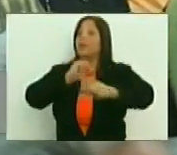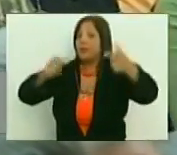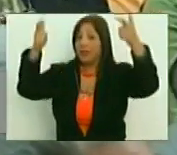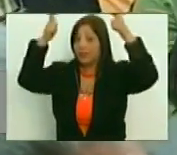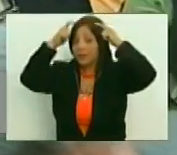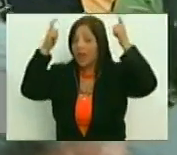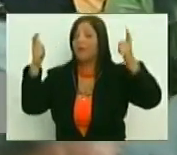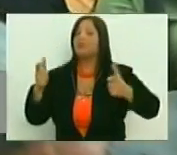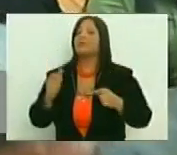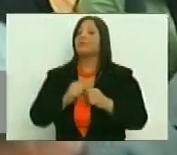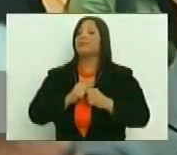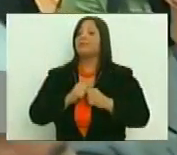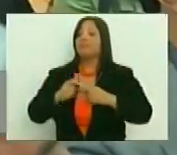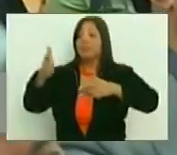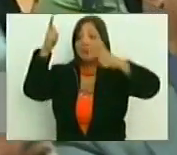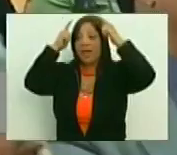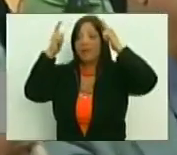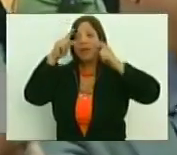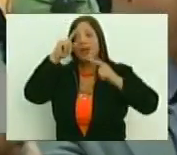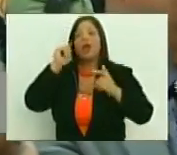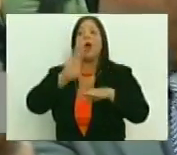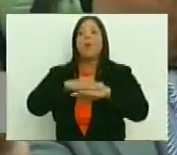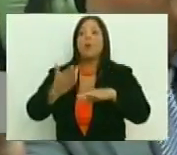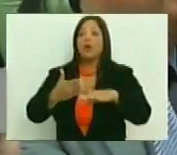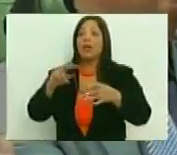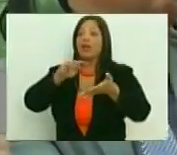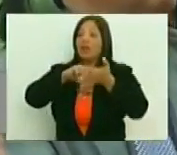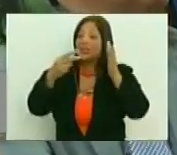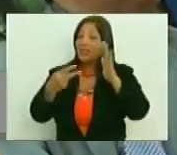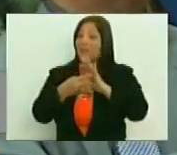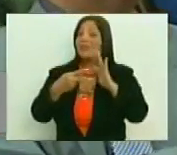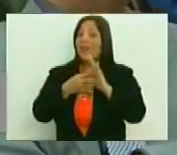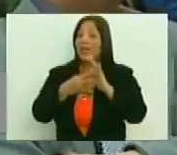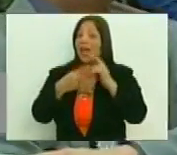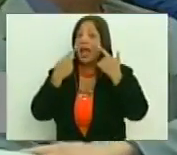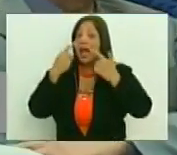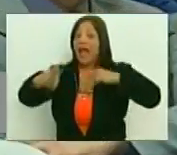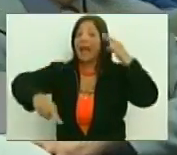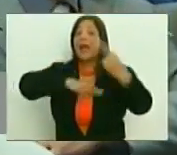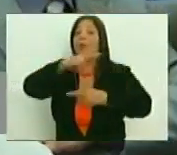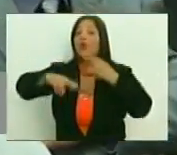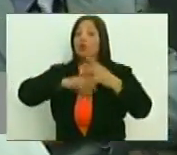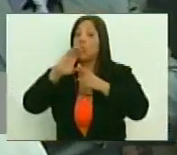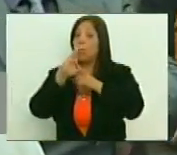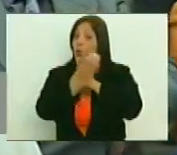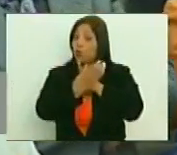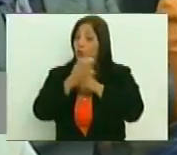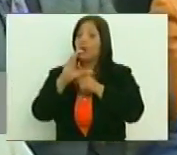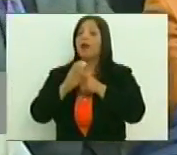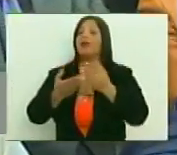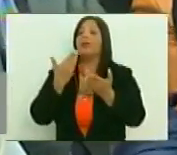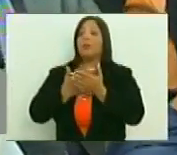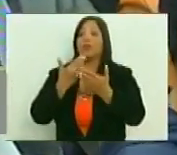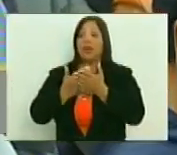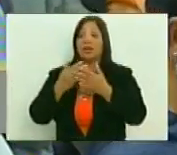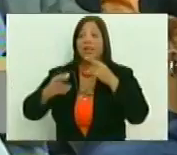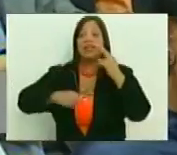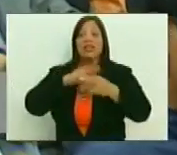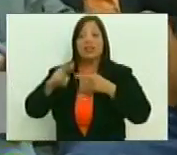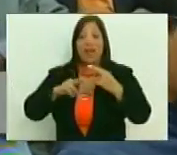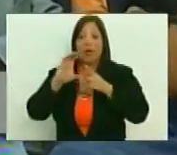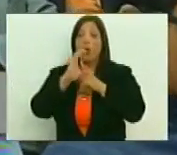Chávez. Porque de lo que se trata es de revolución cultural, del